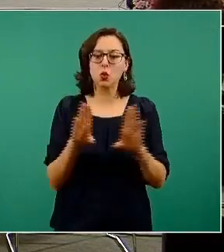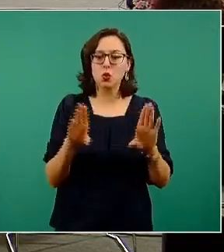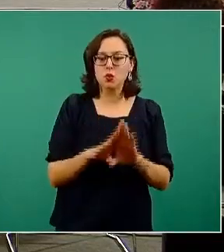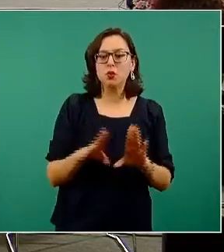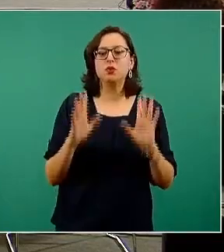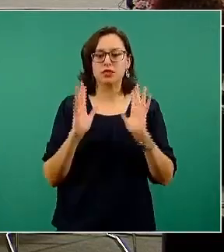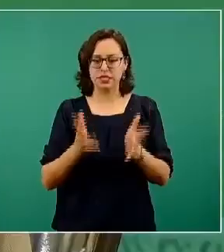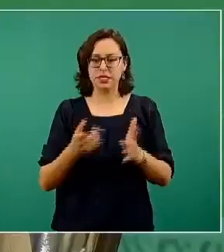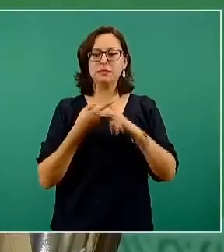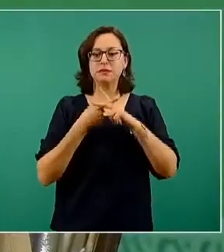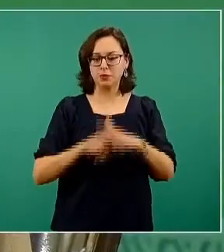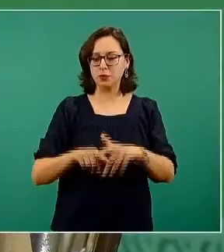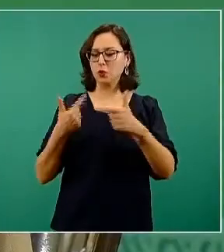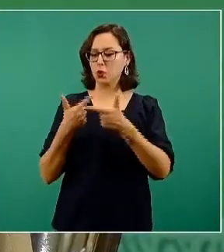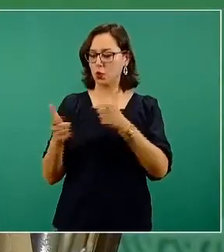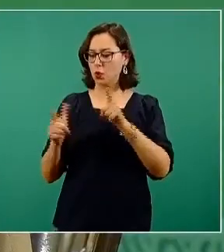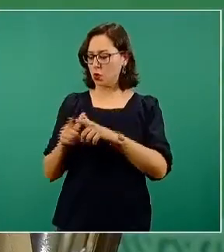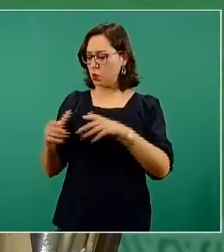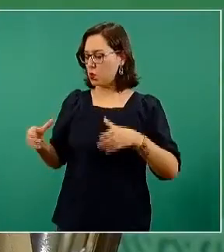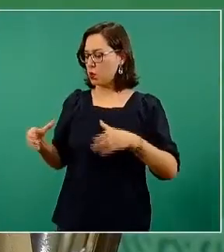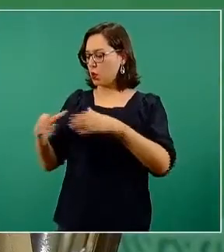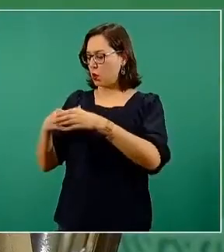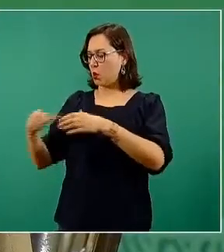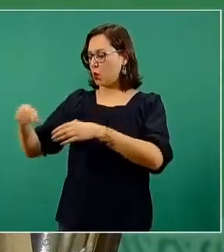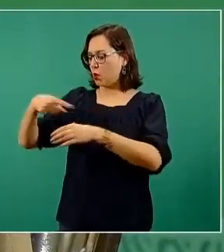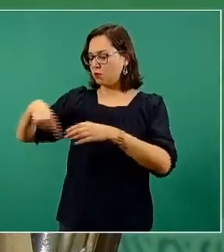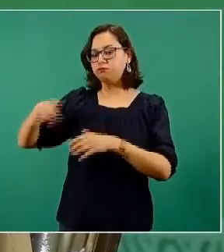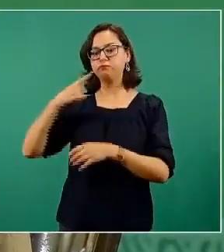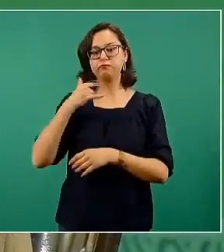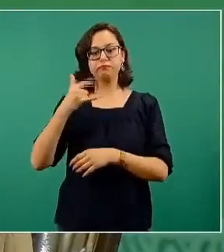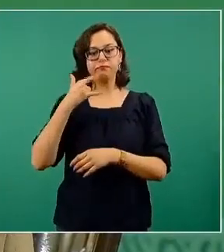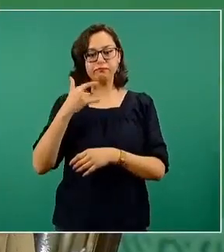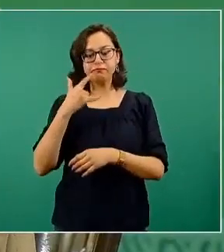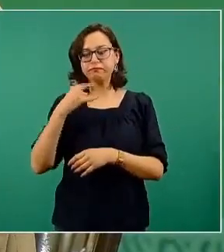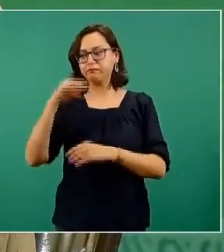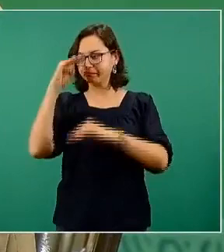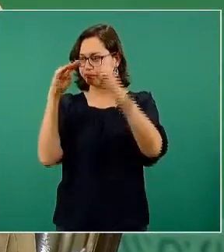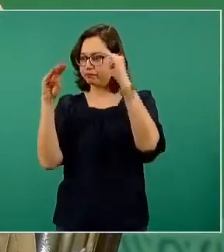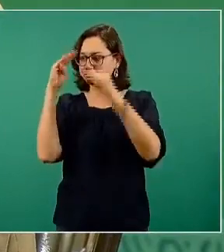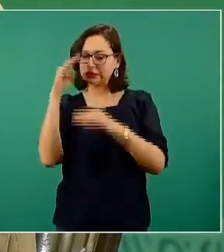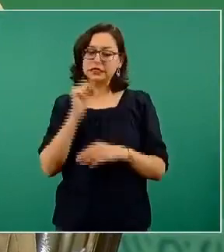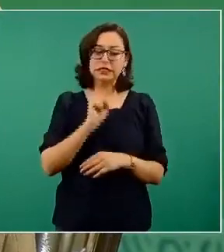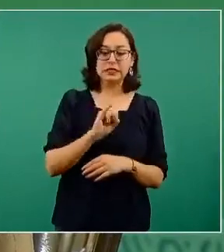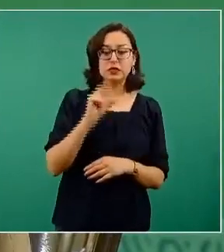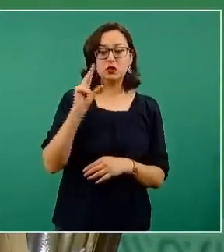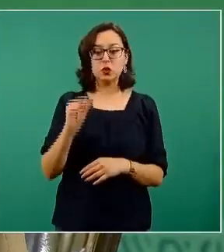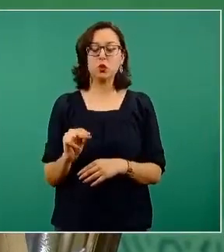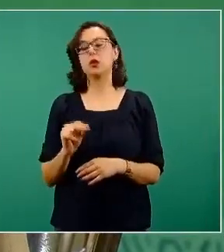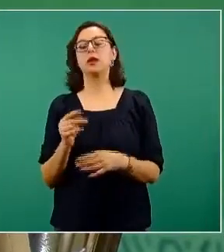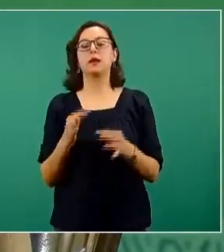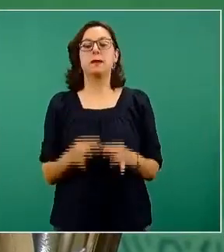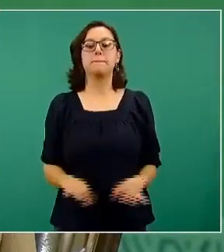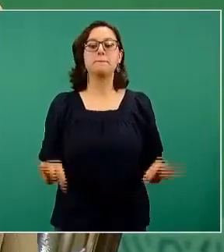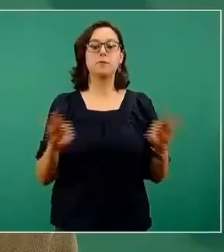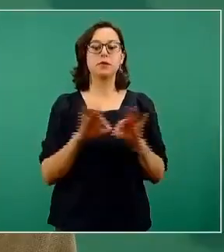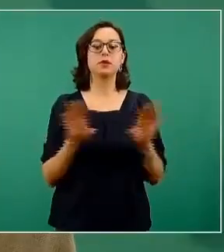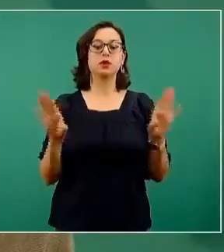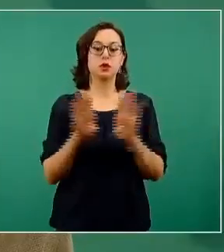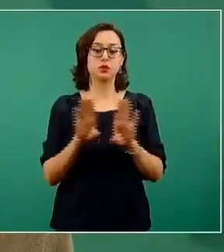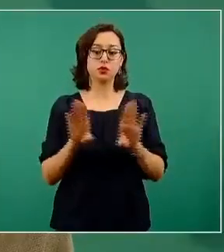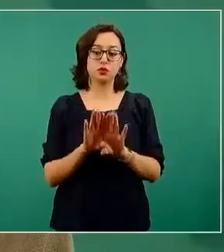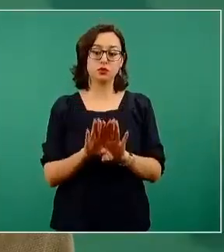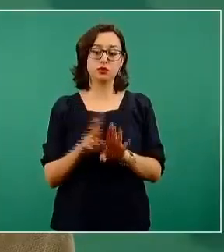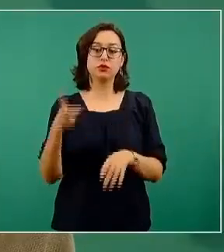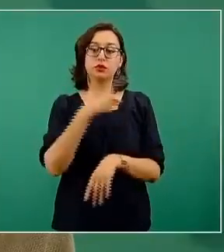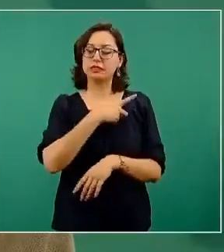recomendación específica. En general, lo que estamos recomendando es el conocimiento de que la epidemia está